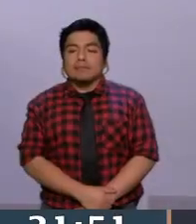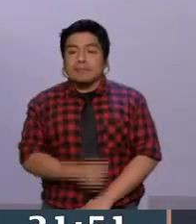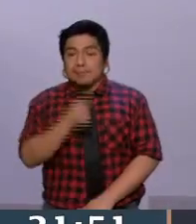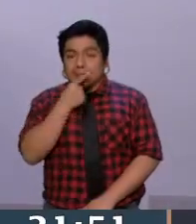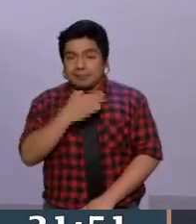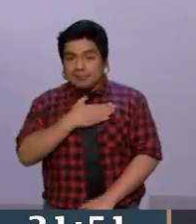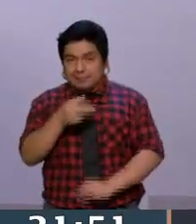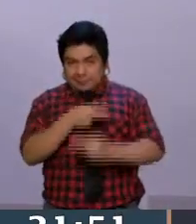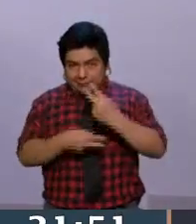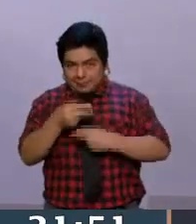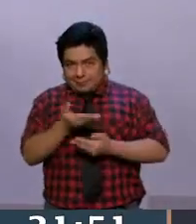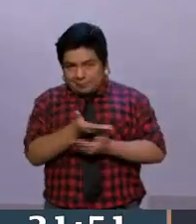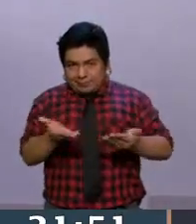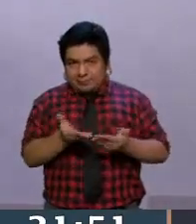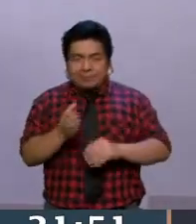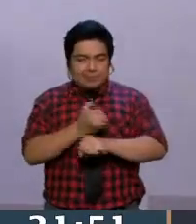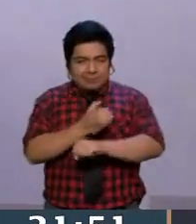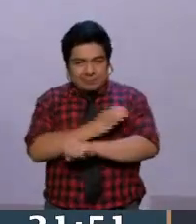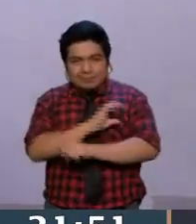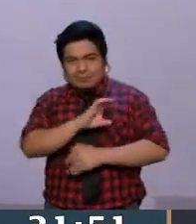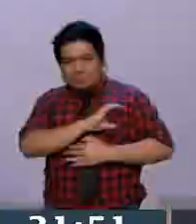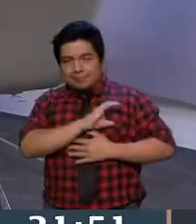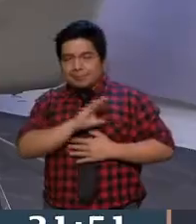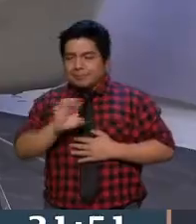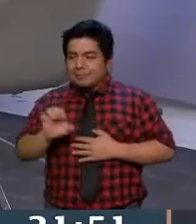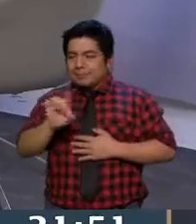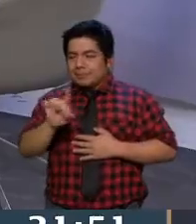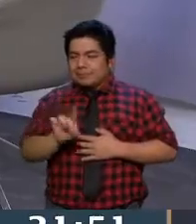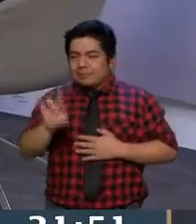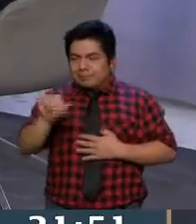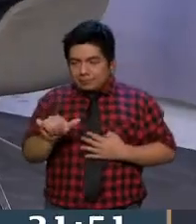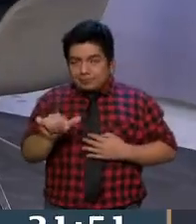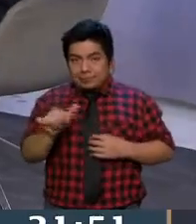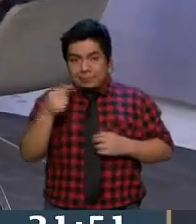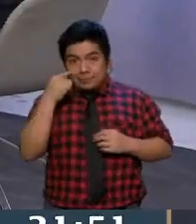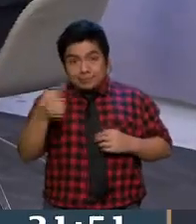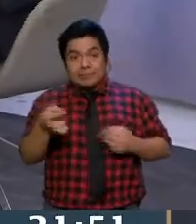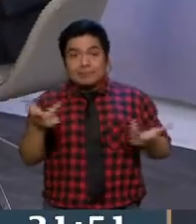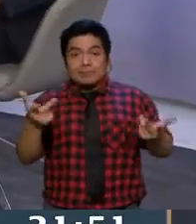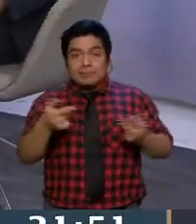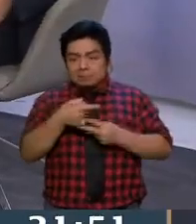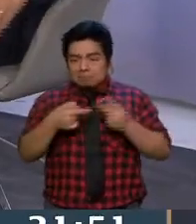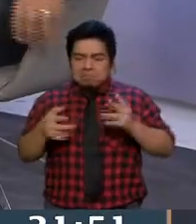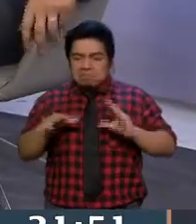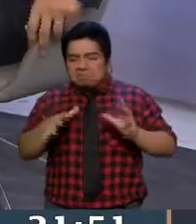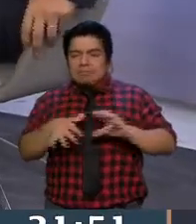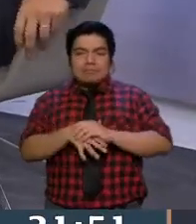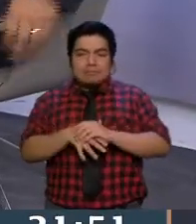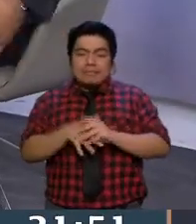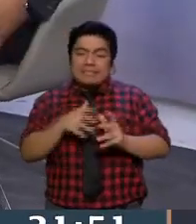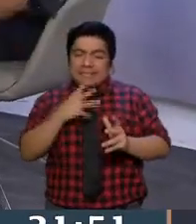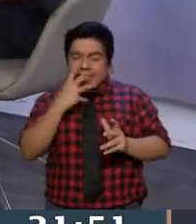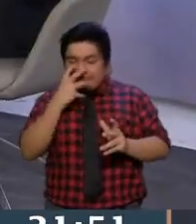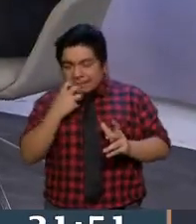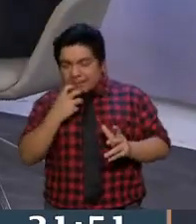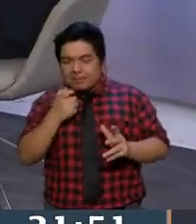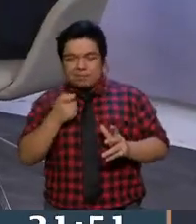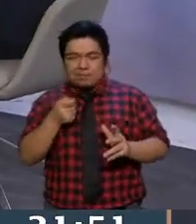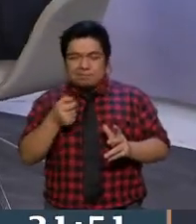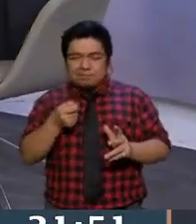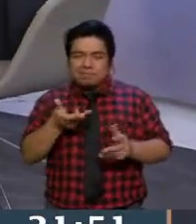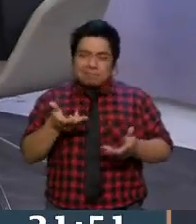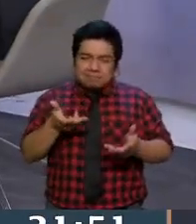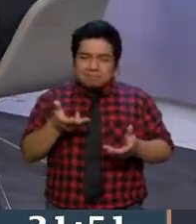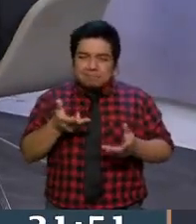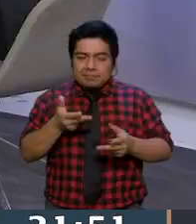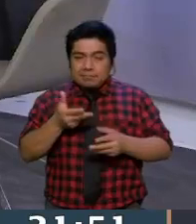le damos la bienvenida, como cada semana, a nuestro querido Ezra Alcázar. ¿Cómo andas, mi Ezra? ¿Qué onda? Pues 2-2, con una tristeza. Fíjate,